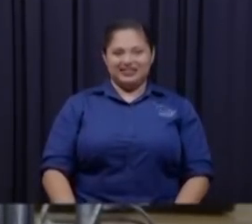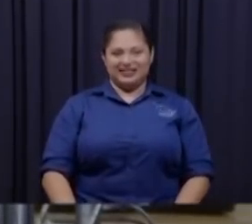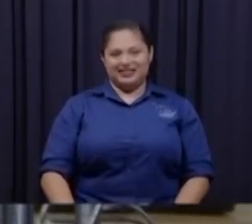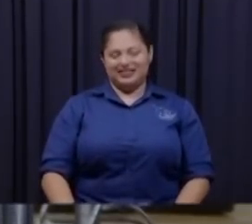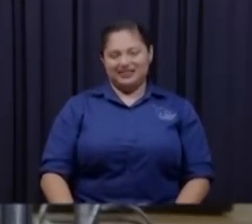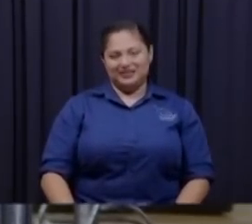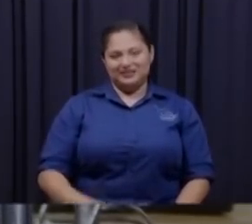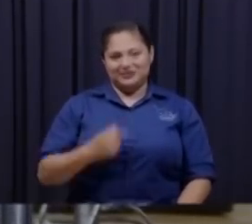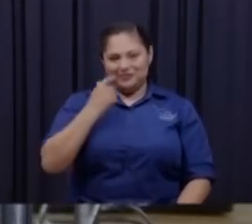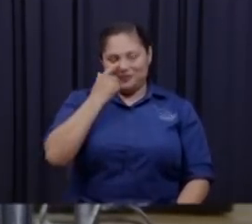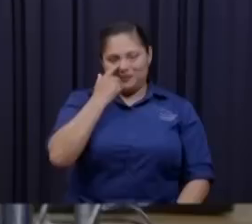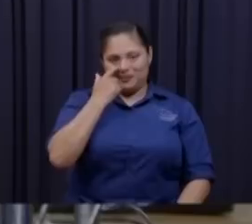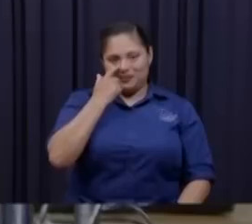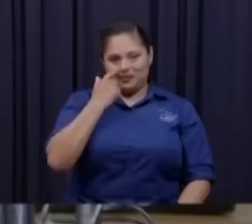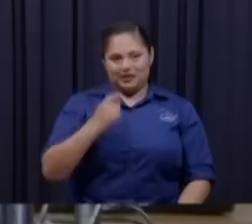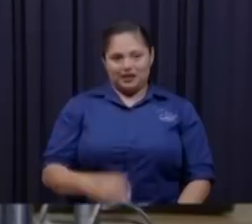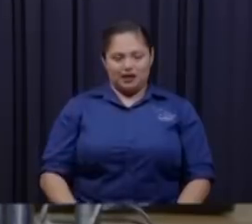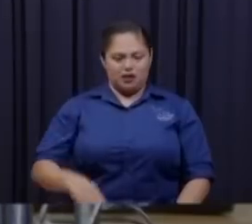enderezca.